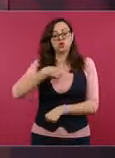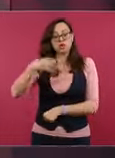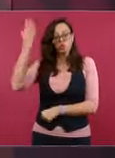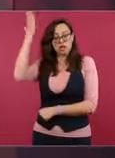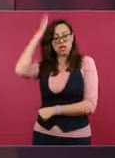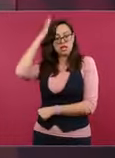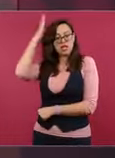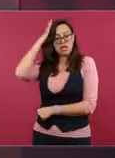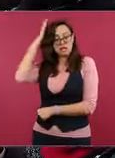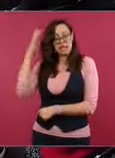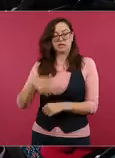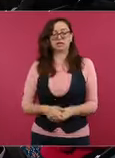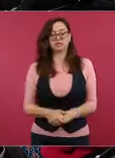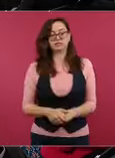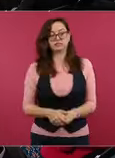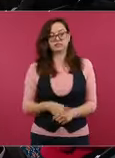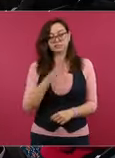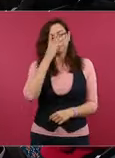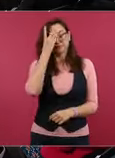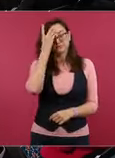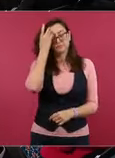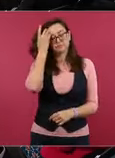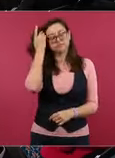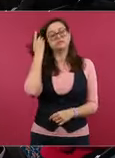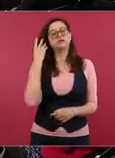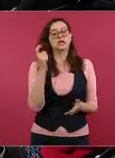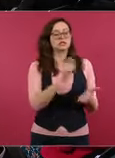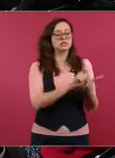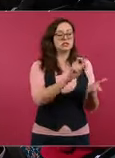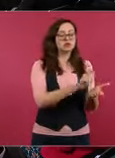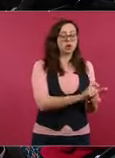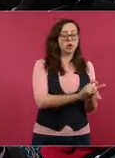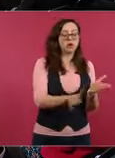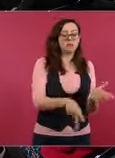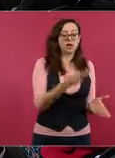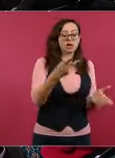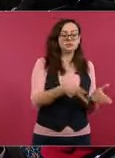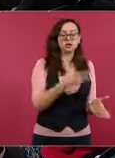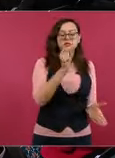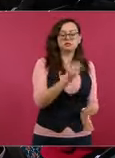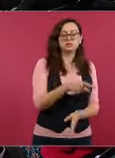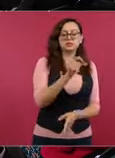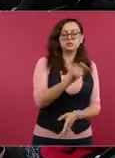tiene que repetir, porque su labor, su tarea